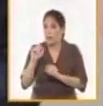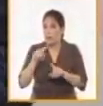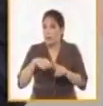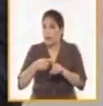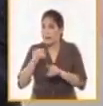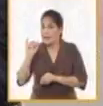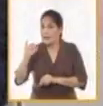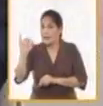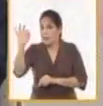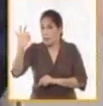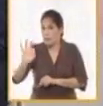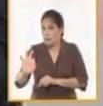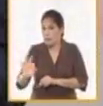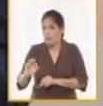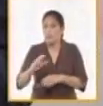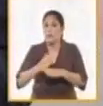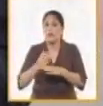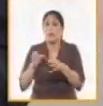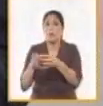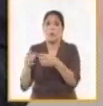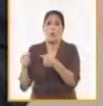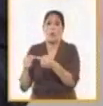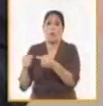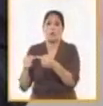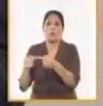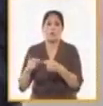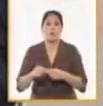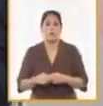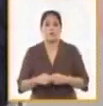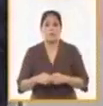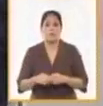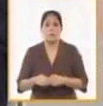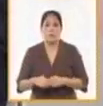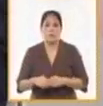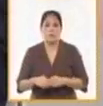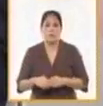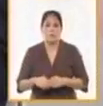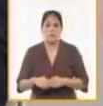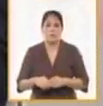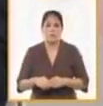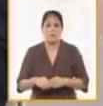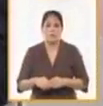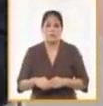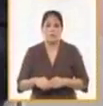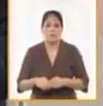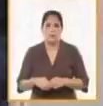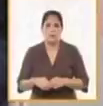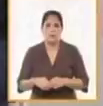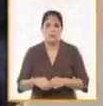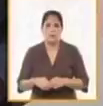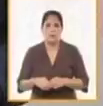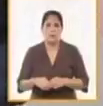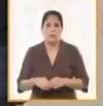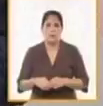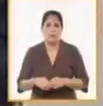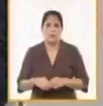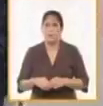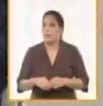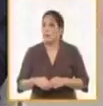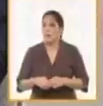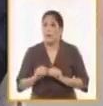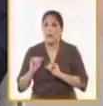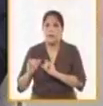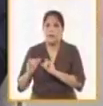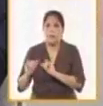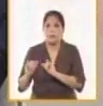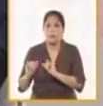66% representa a la oposición venezolana. Es decir, no podemos estar nosotros creyendo informaciones donde